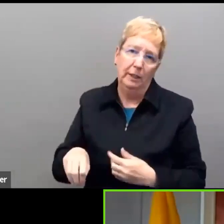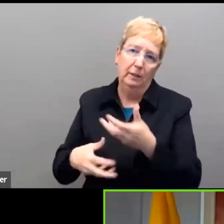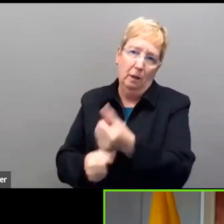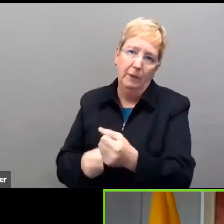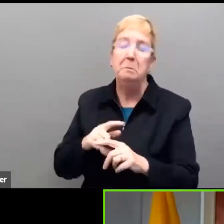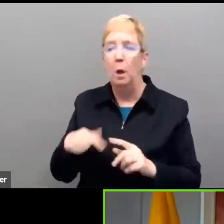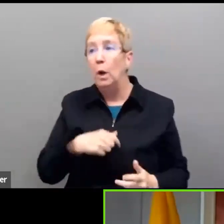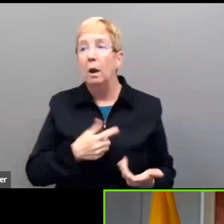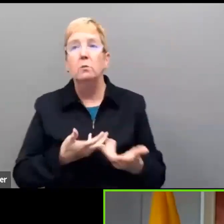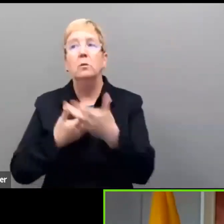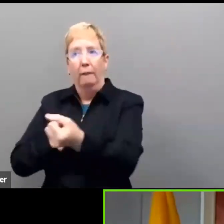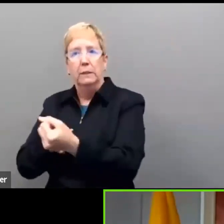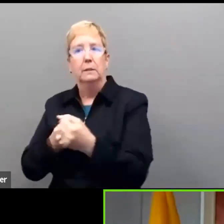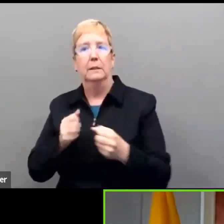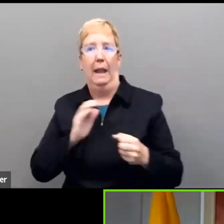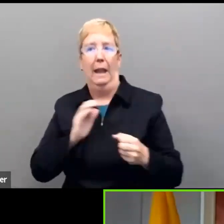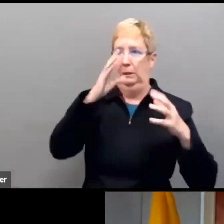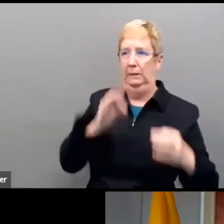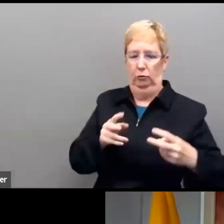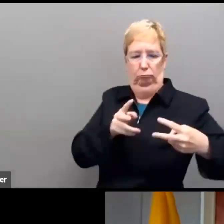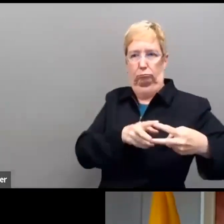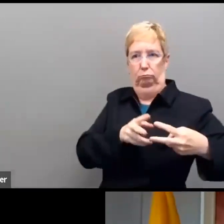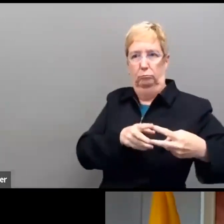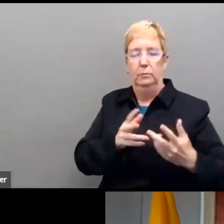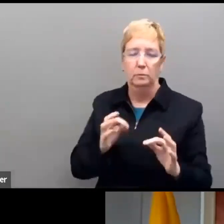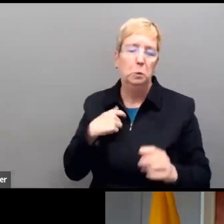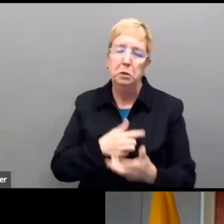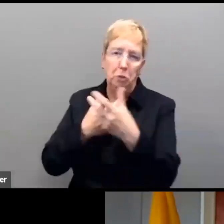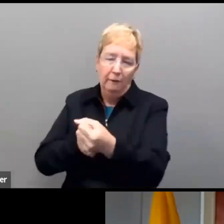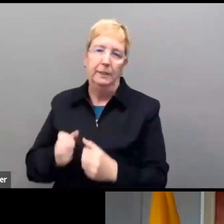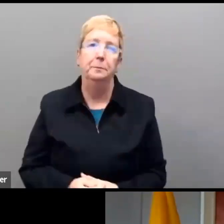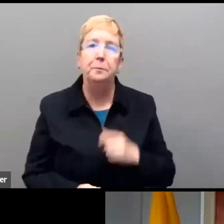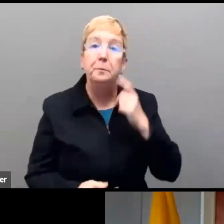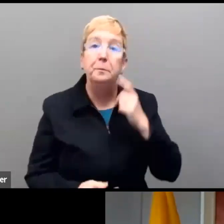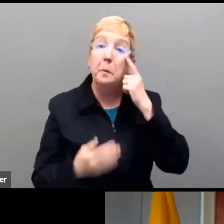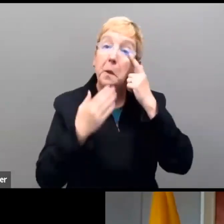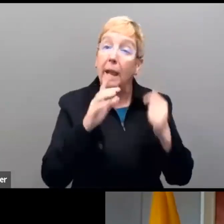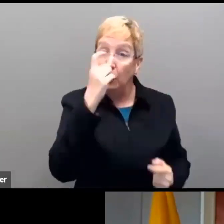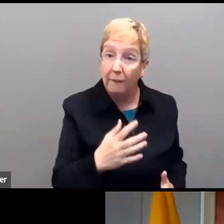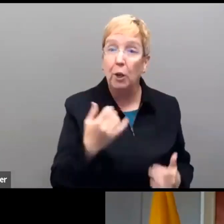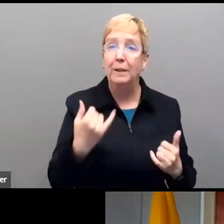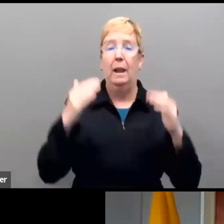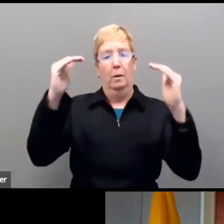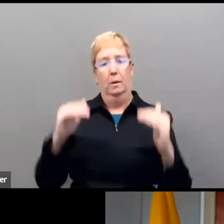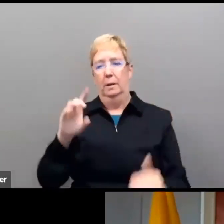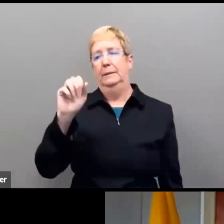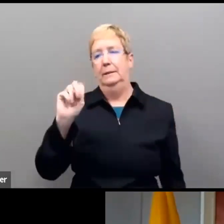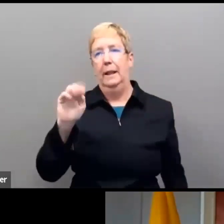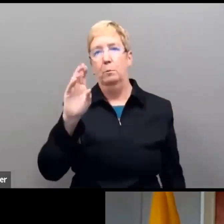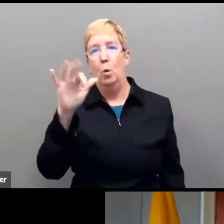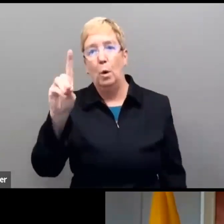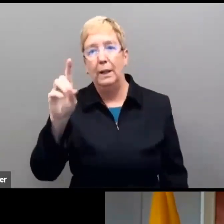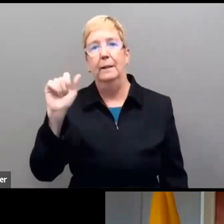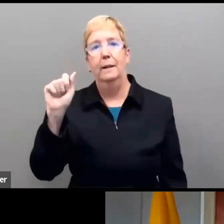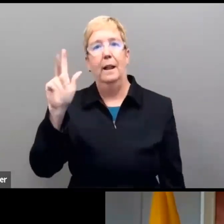Entonces hay que tener toda la confianza que se puede en la situación actual sobre las decisiones que se están tomando. Gracias, señora gobernadora